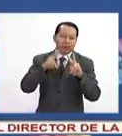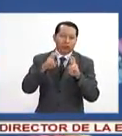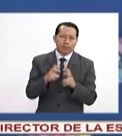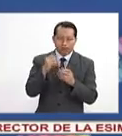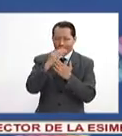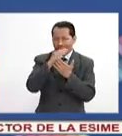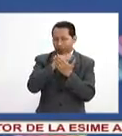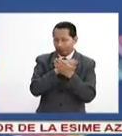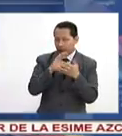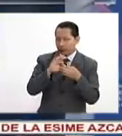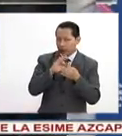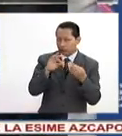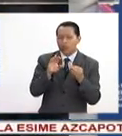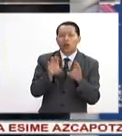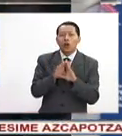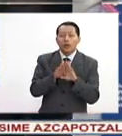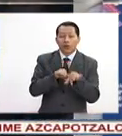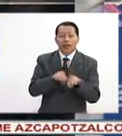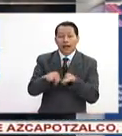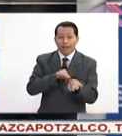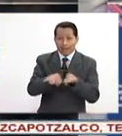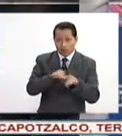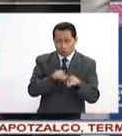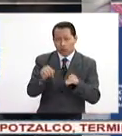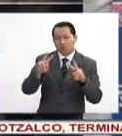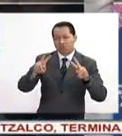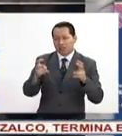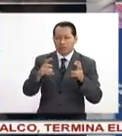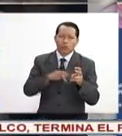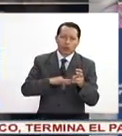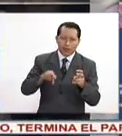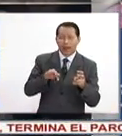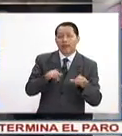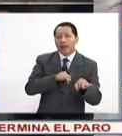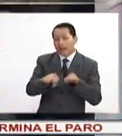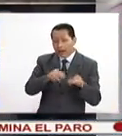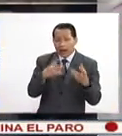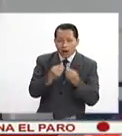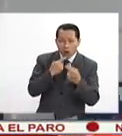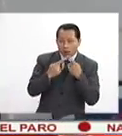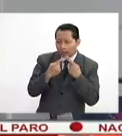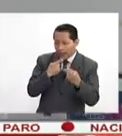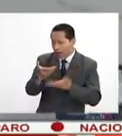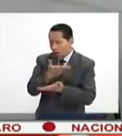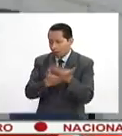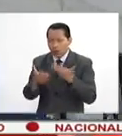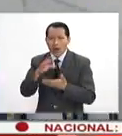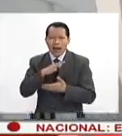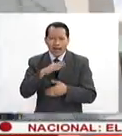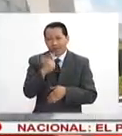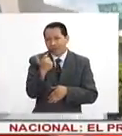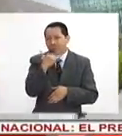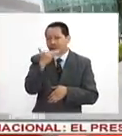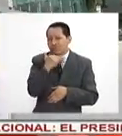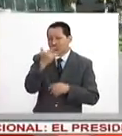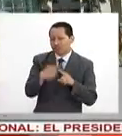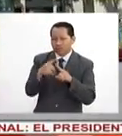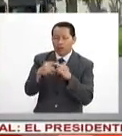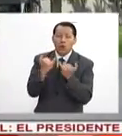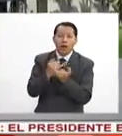analizaron, el Grupo del Trabajo Bilateral Público-Privado en materia bancaria, el diálogo estratégico sobre finanzas ilícitas y el Comité